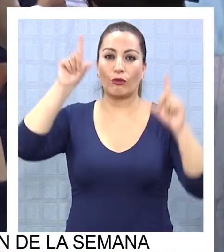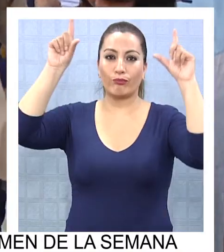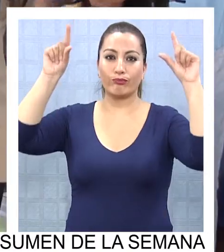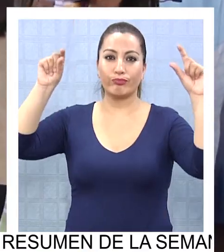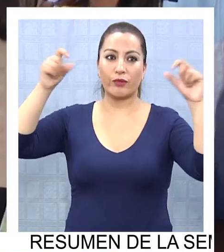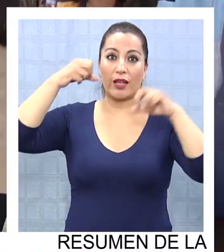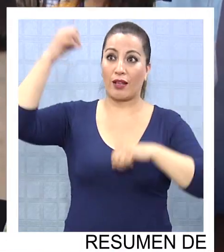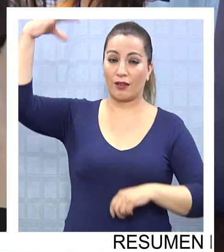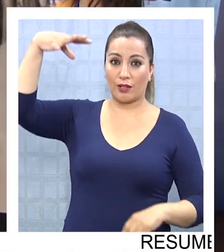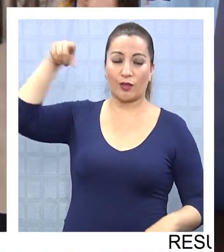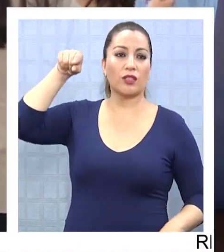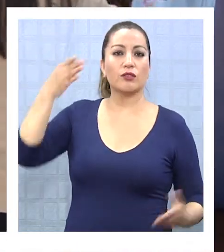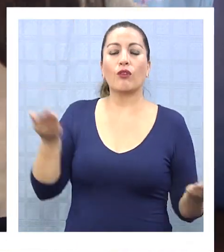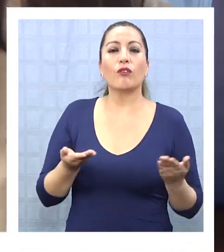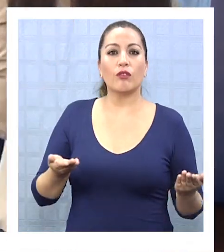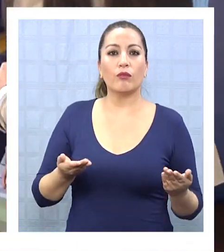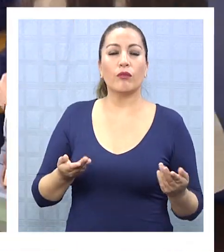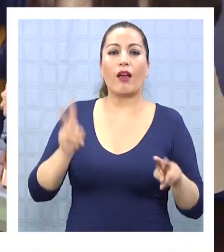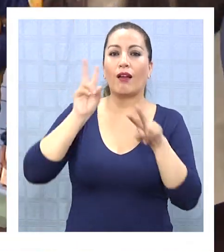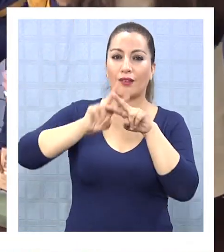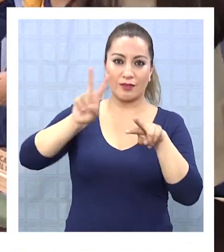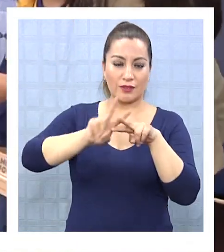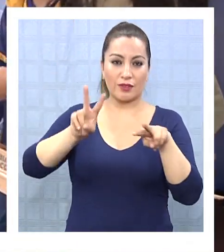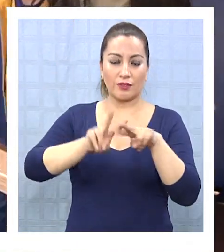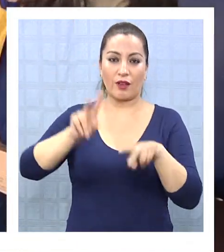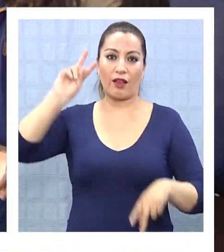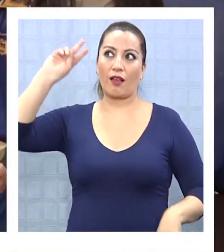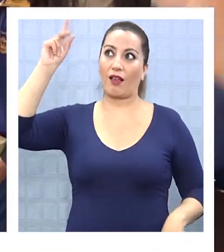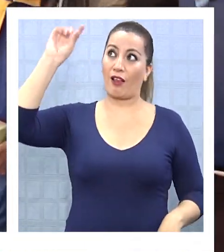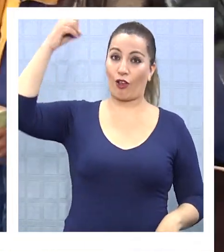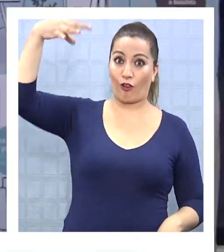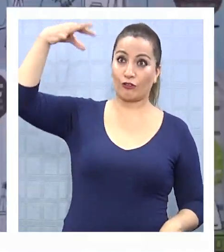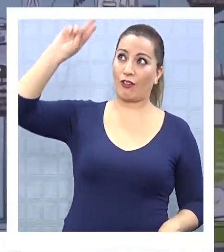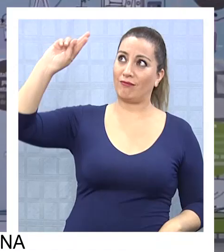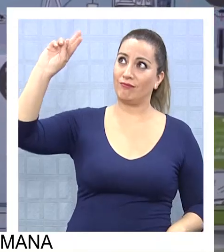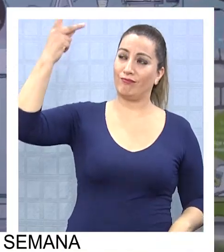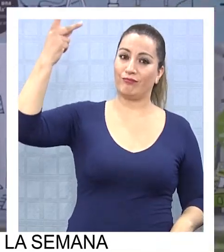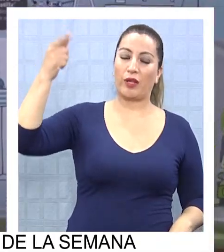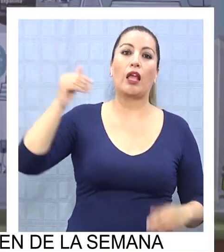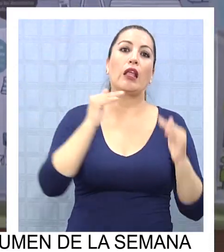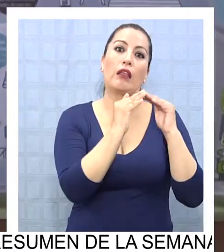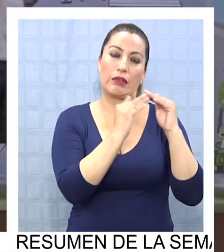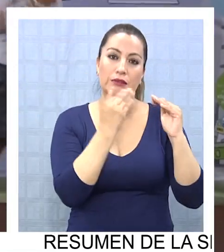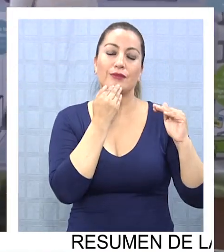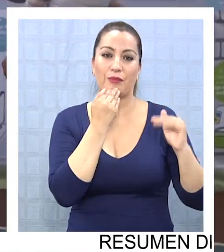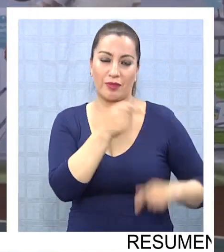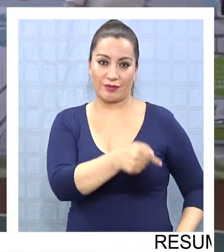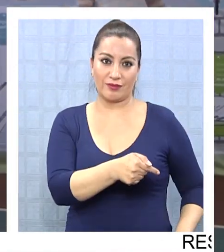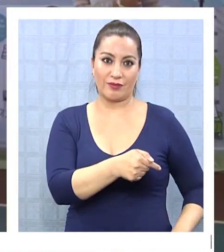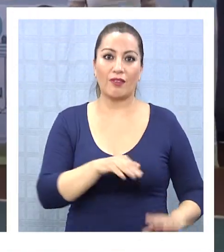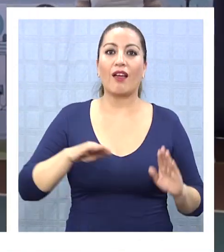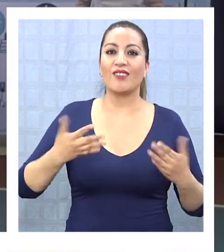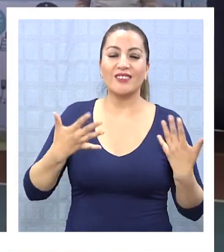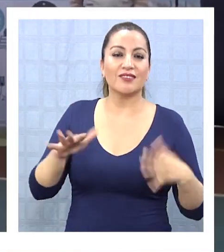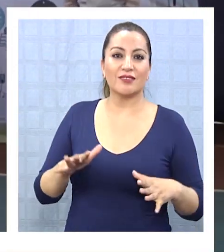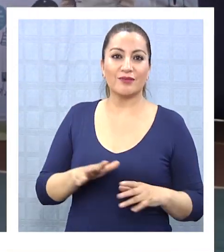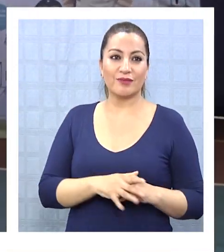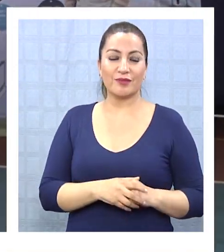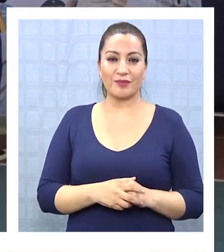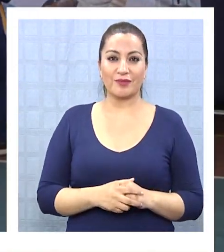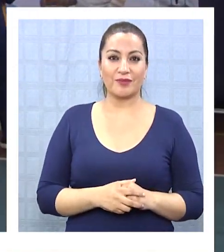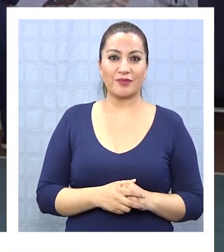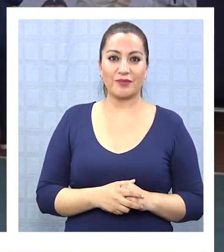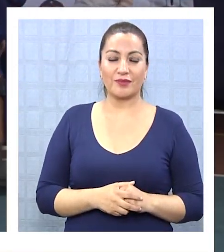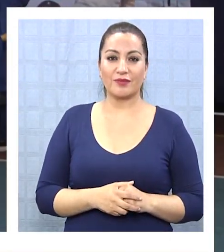la modificación o cambia el foco en tus hogares, donde ahora ya no están las apoyetas